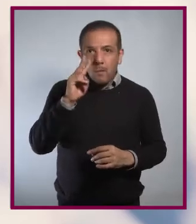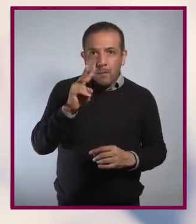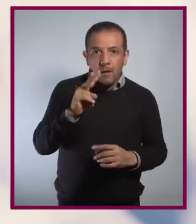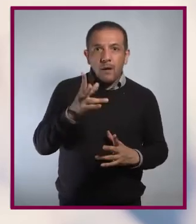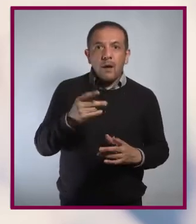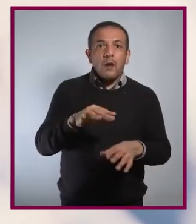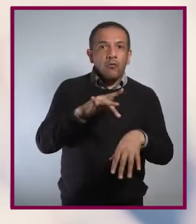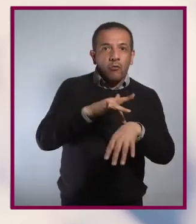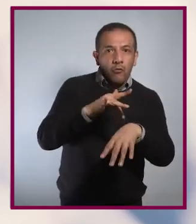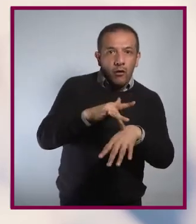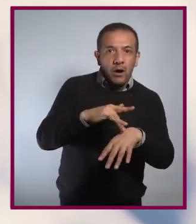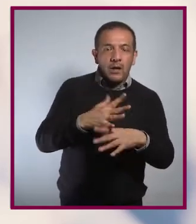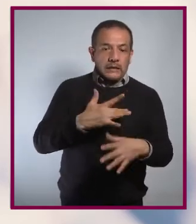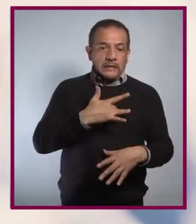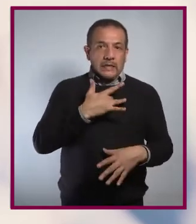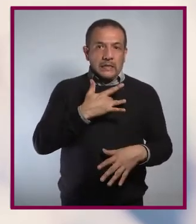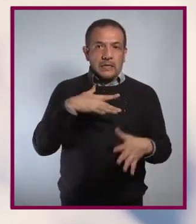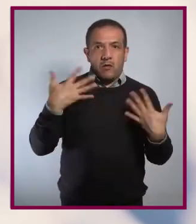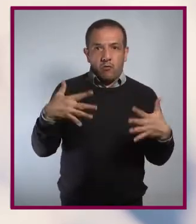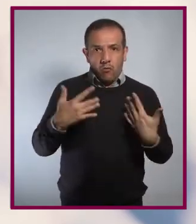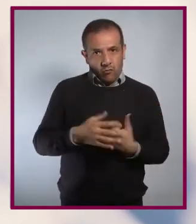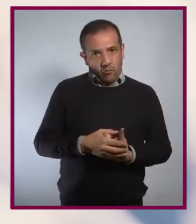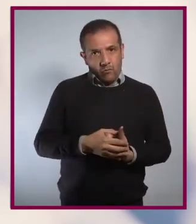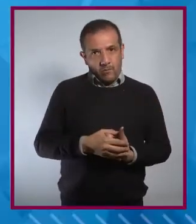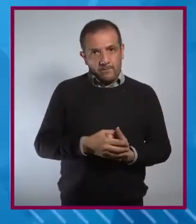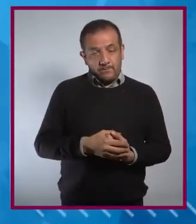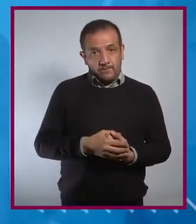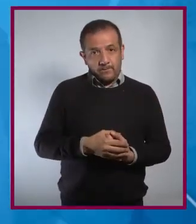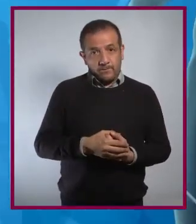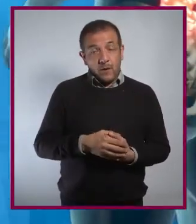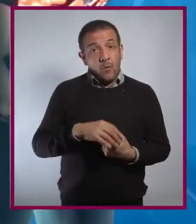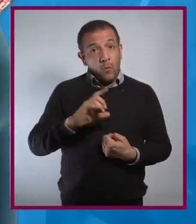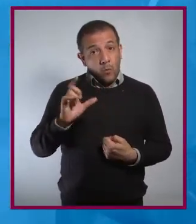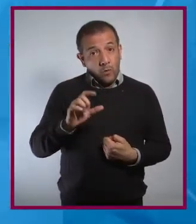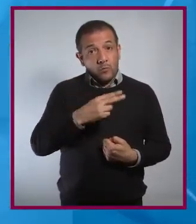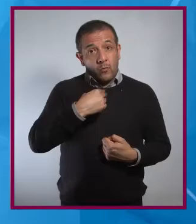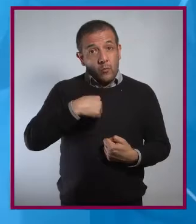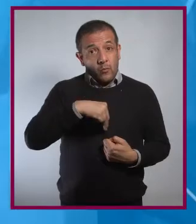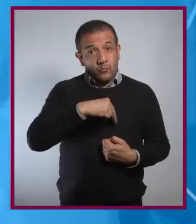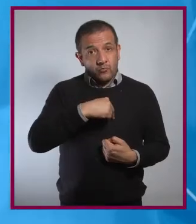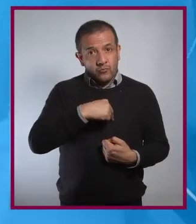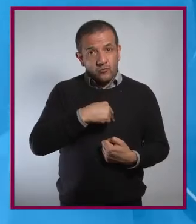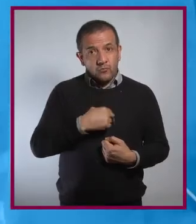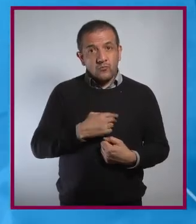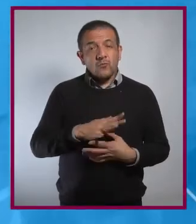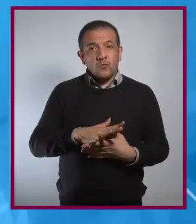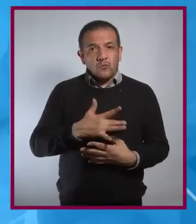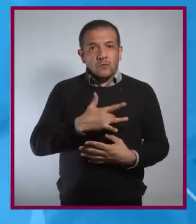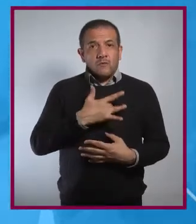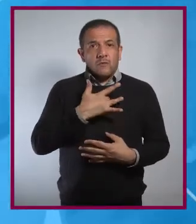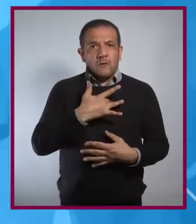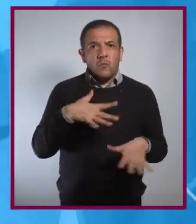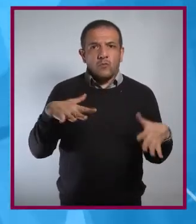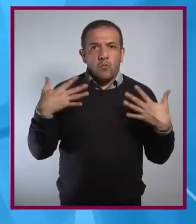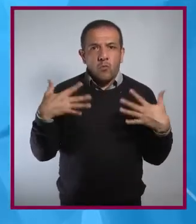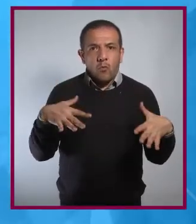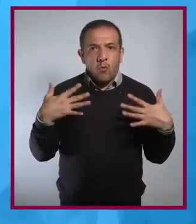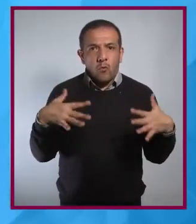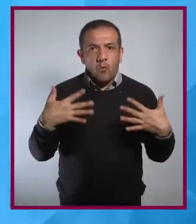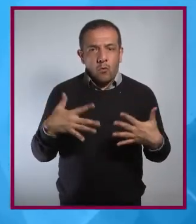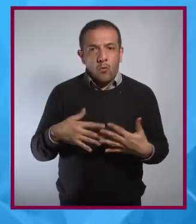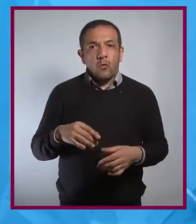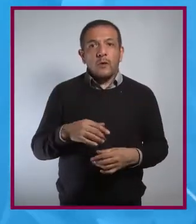ver, oír, tocar y sentir dolor. Cuando nos enfrentamos a un estímulo